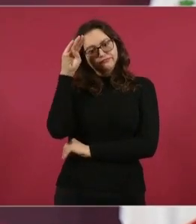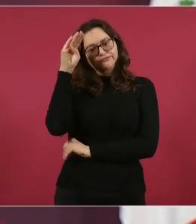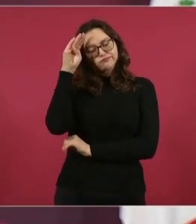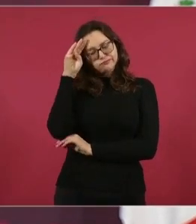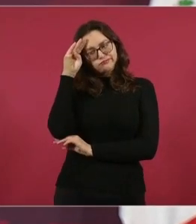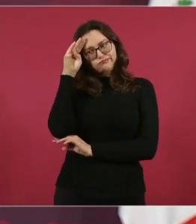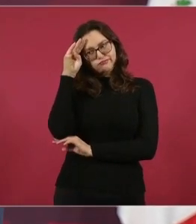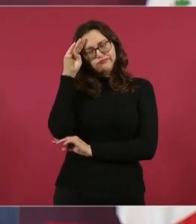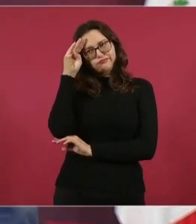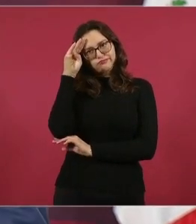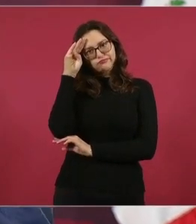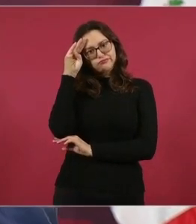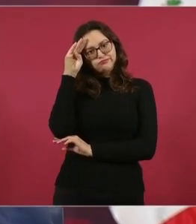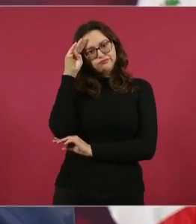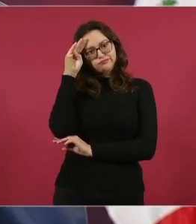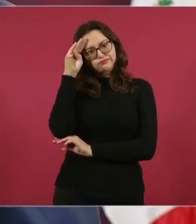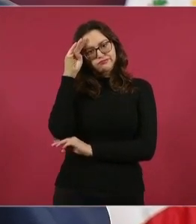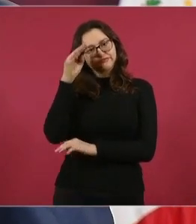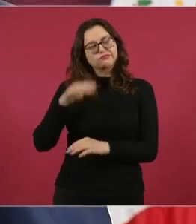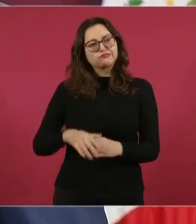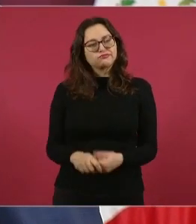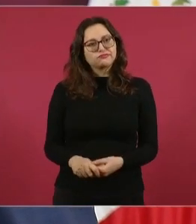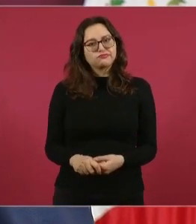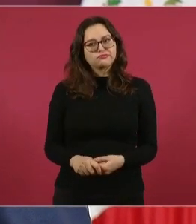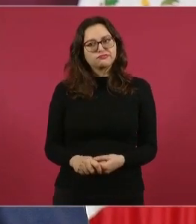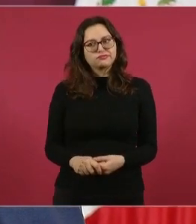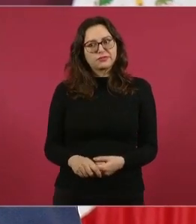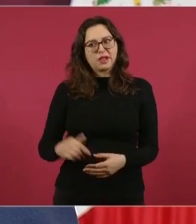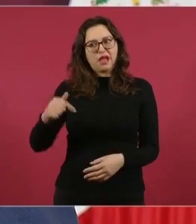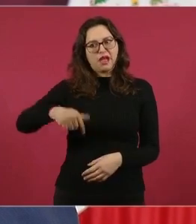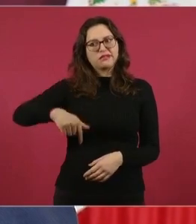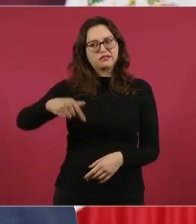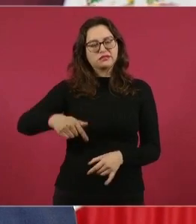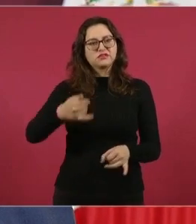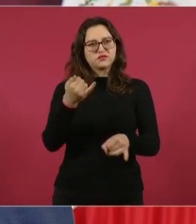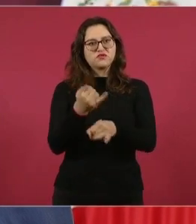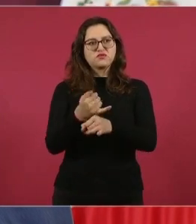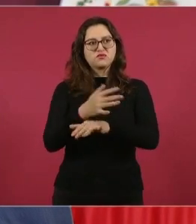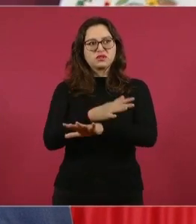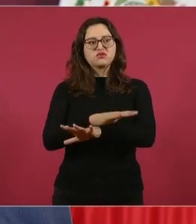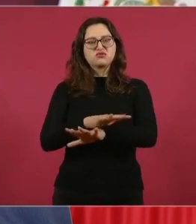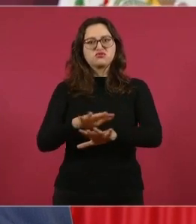invitar al general secretario